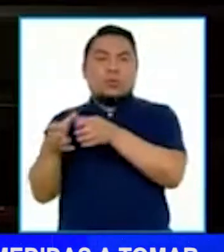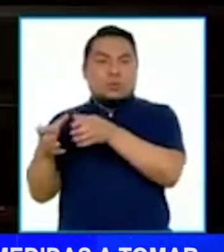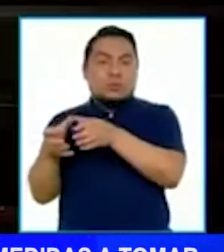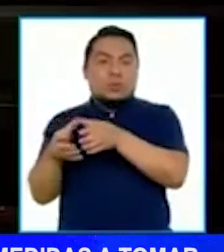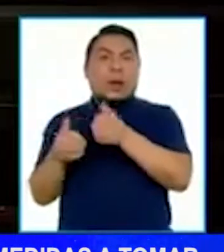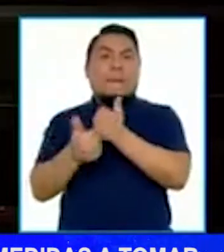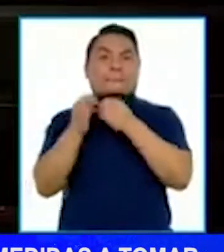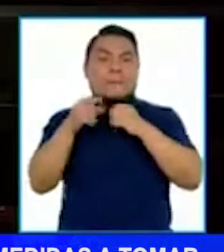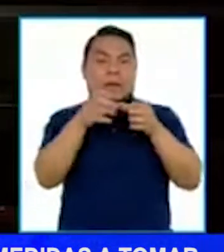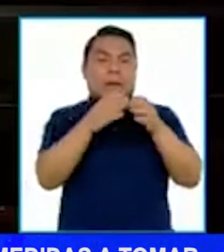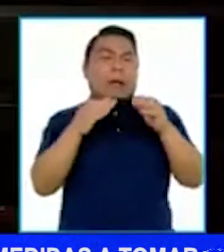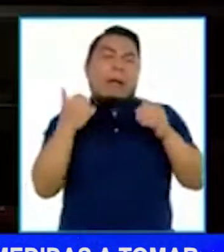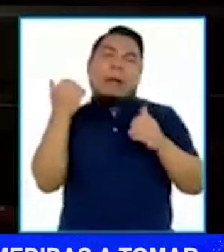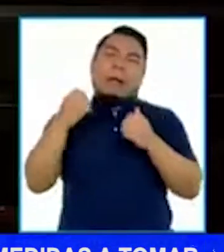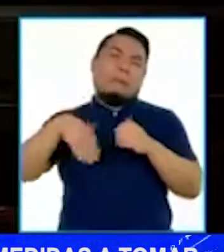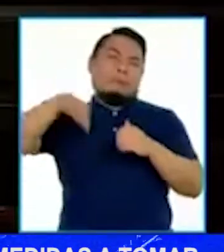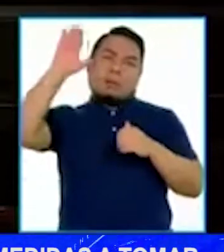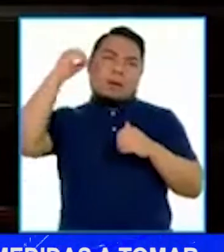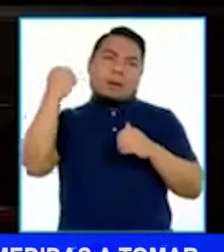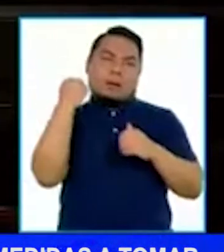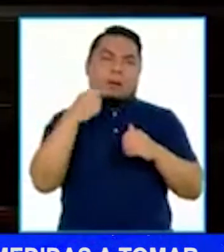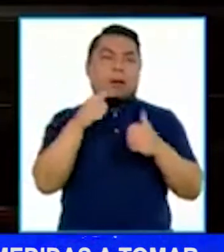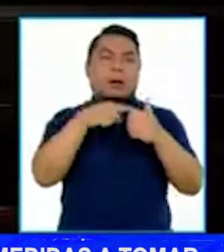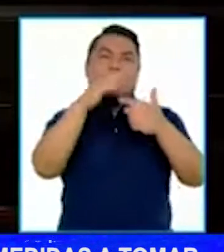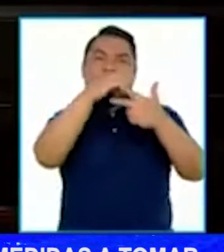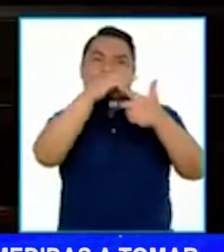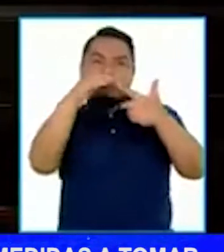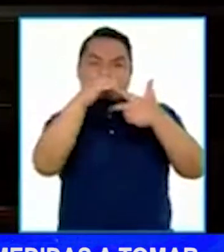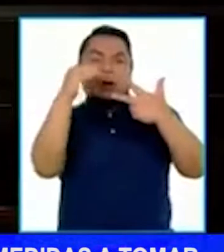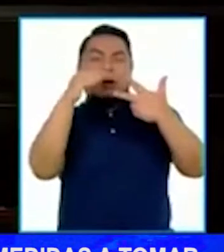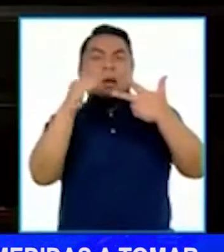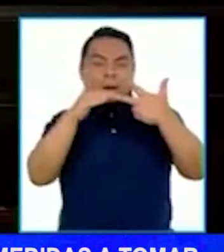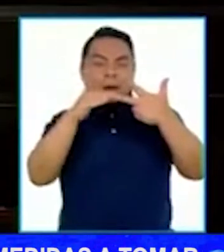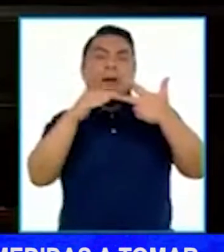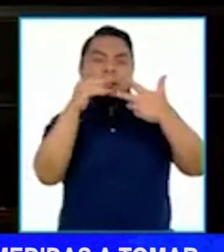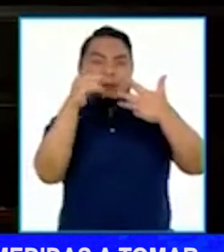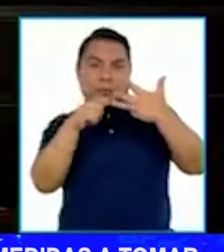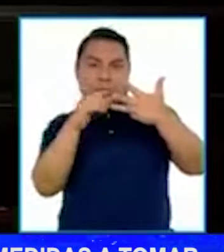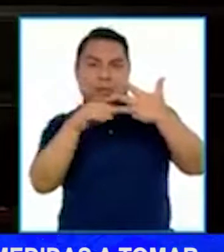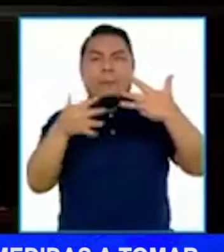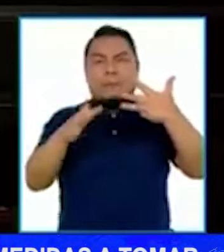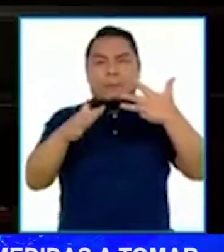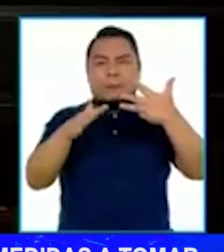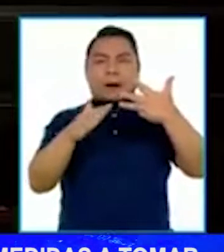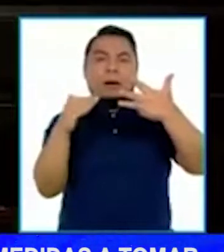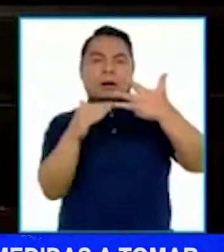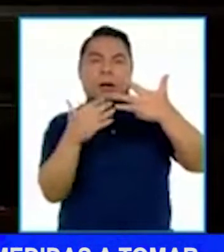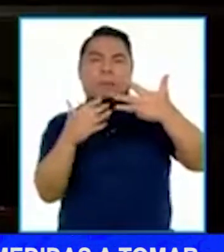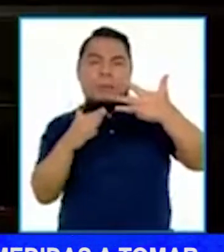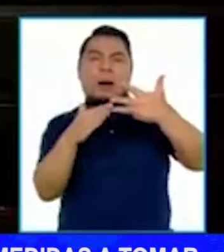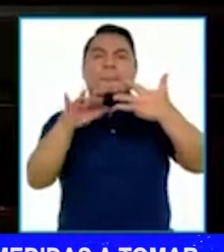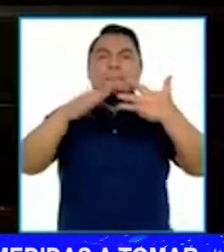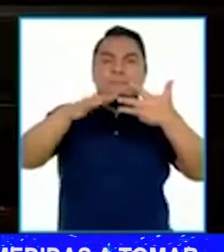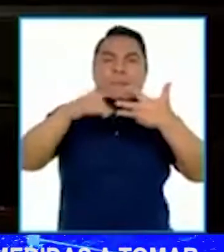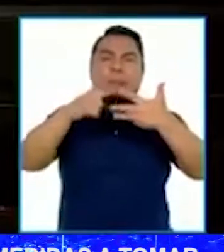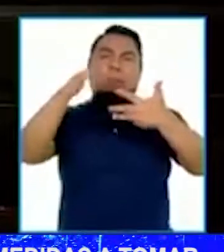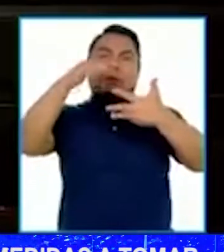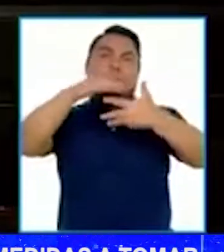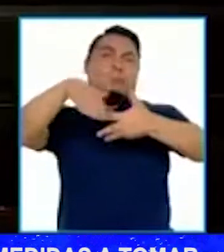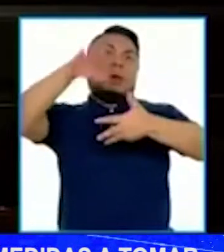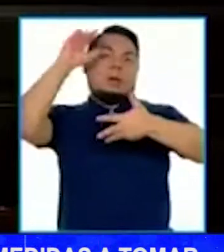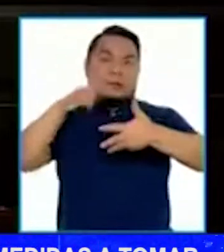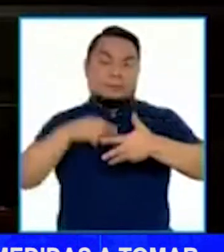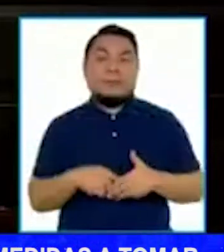riesgo: extremo, muy alto, alto y moderado. Hoy